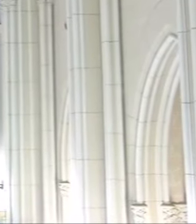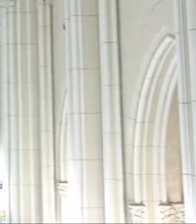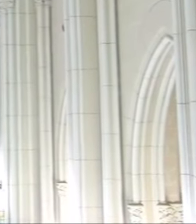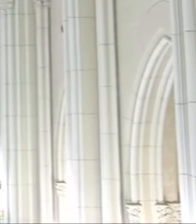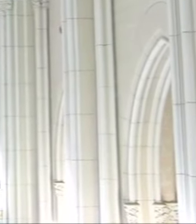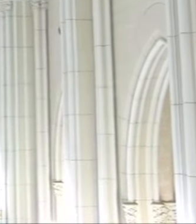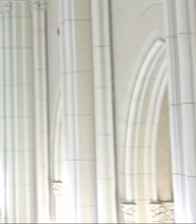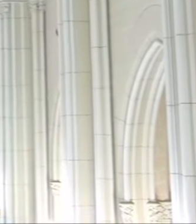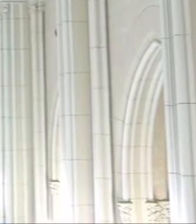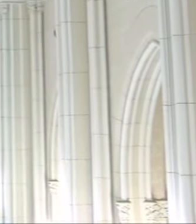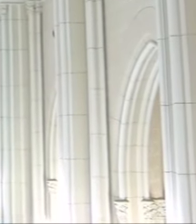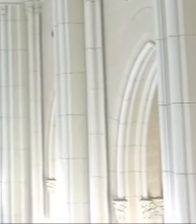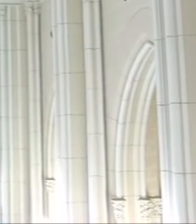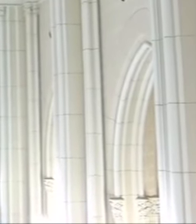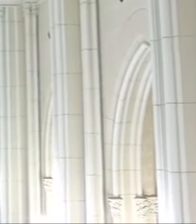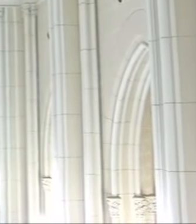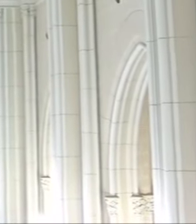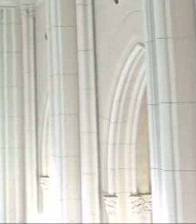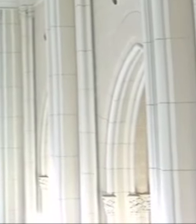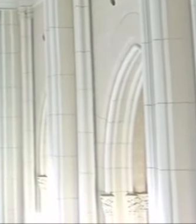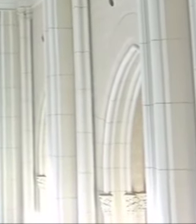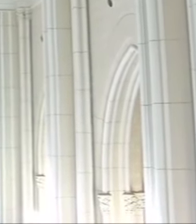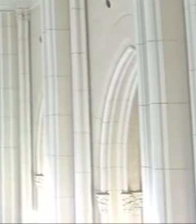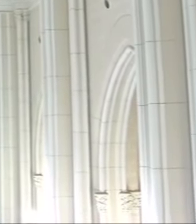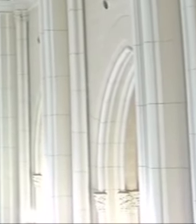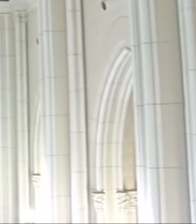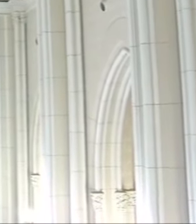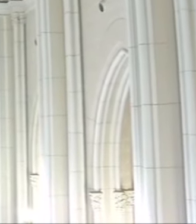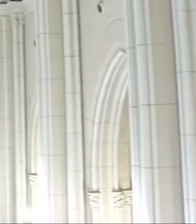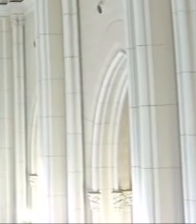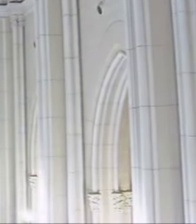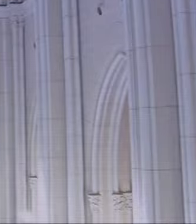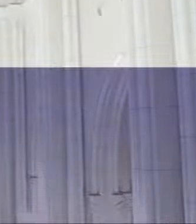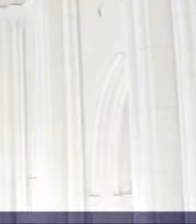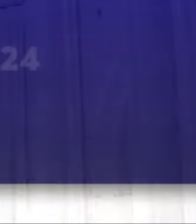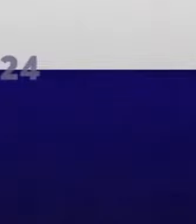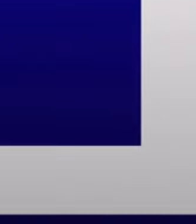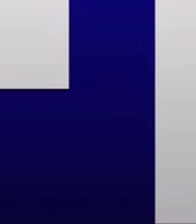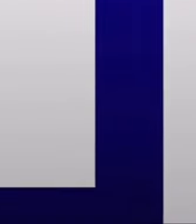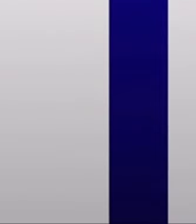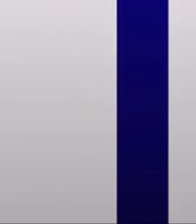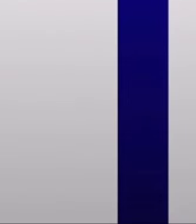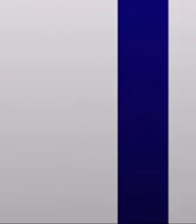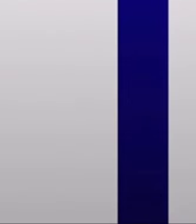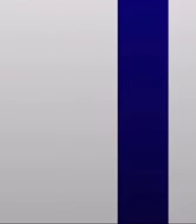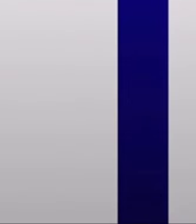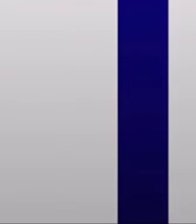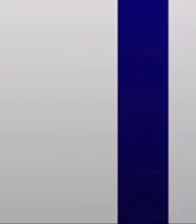We'll be right back.